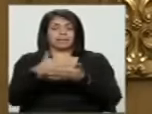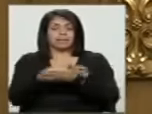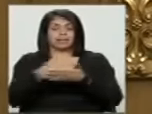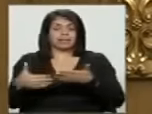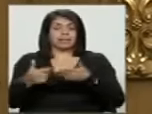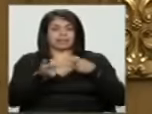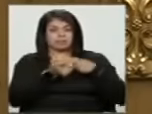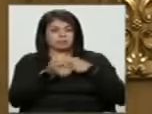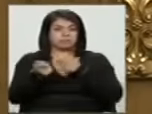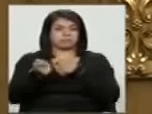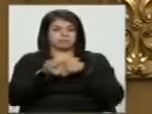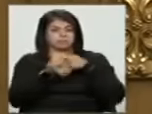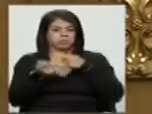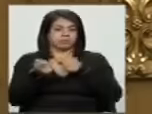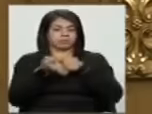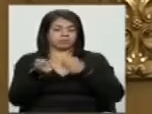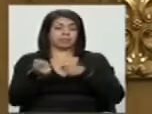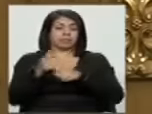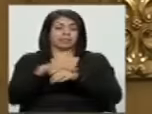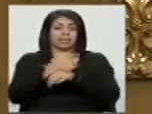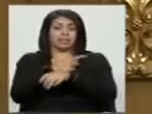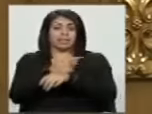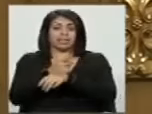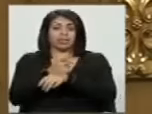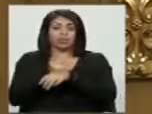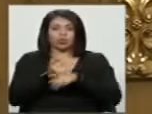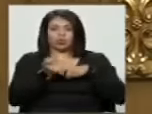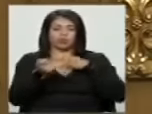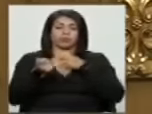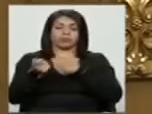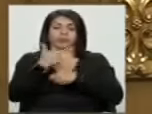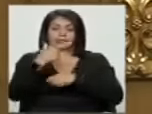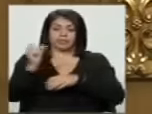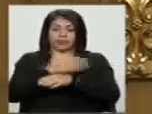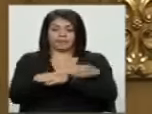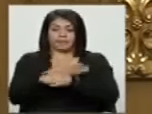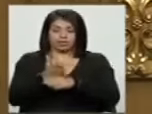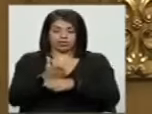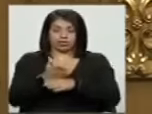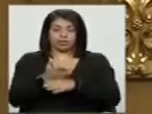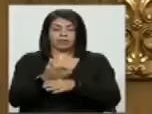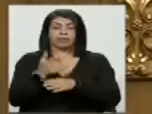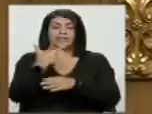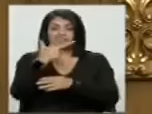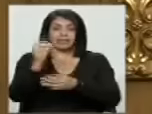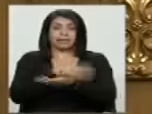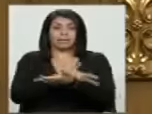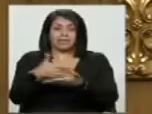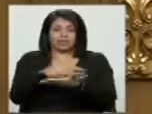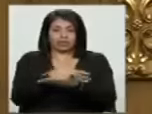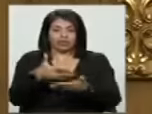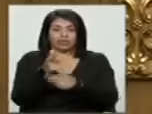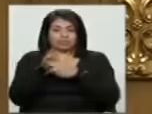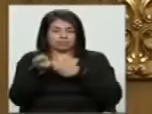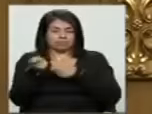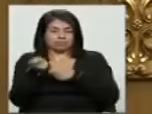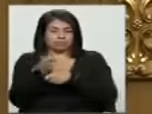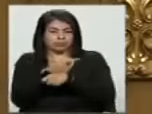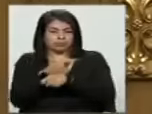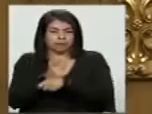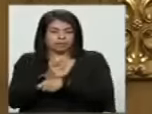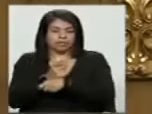de ataques por minuto. 30 millones de ataques por minuto. Esos son